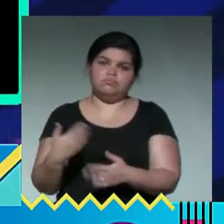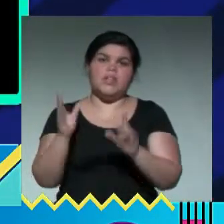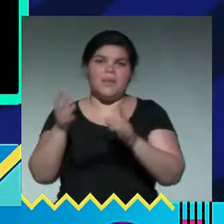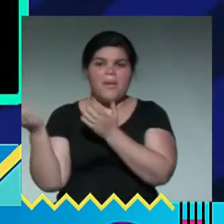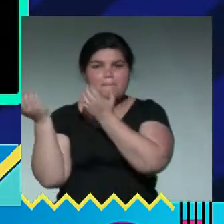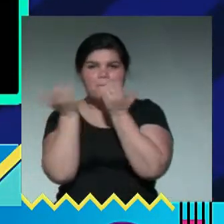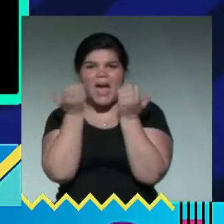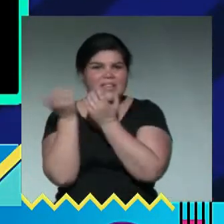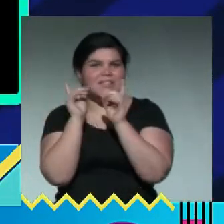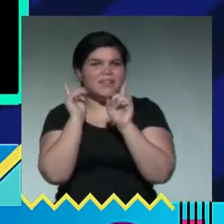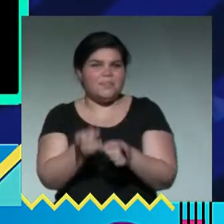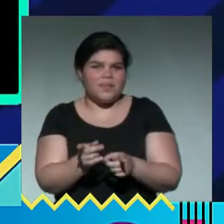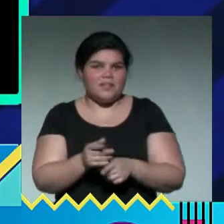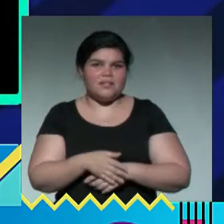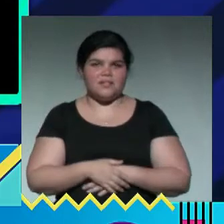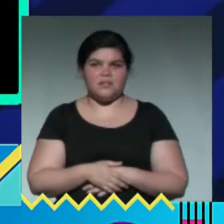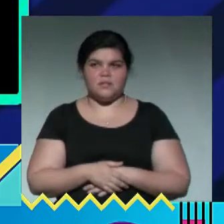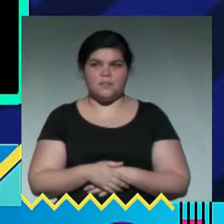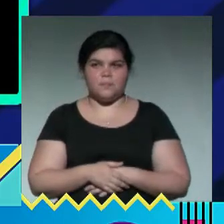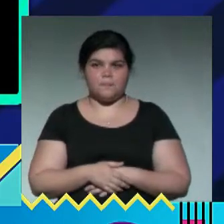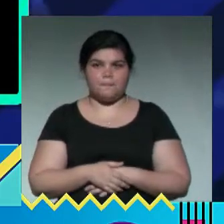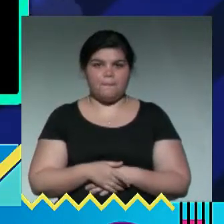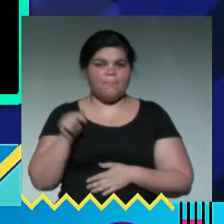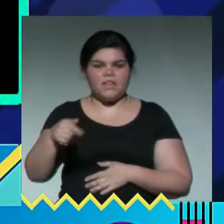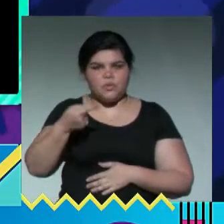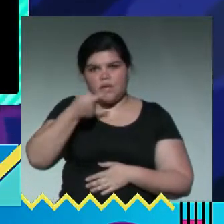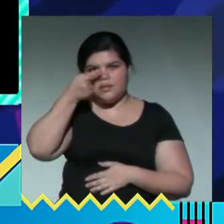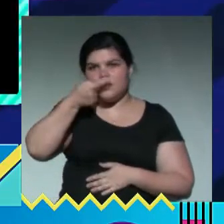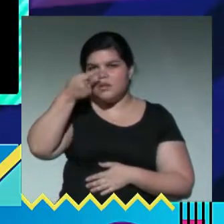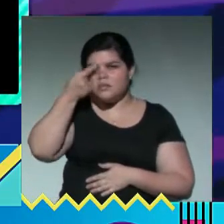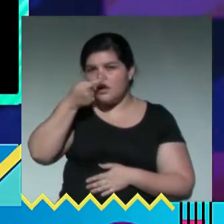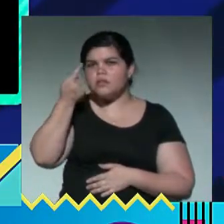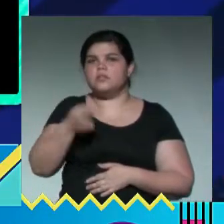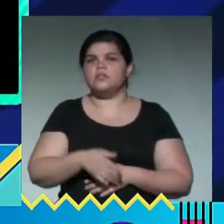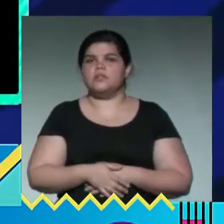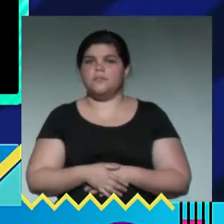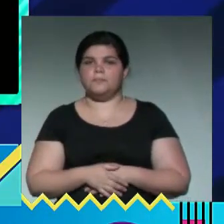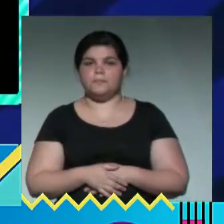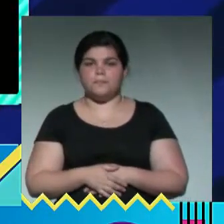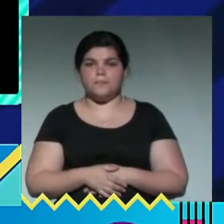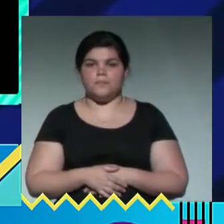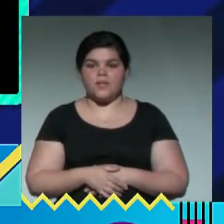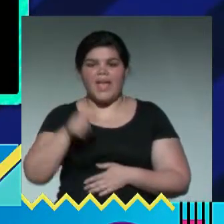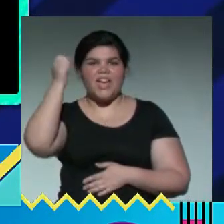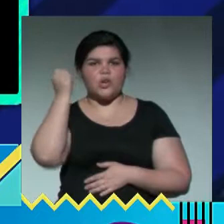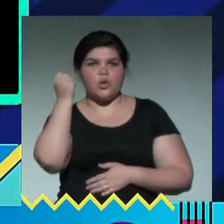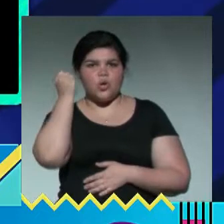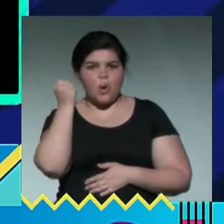inclusive, fue muy interesante ese intercambio económico que,